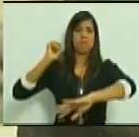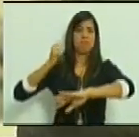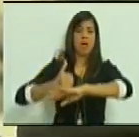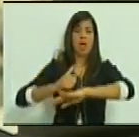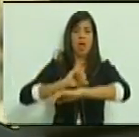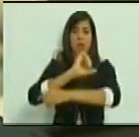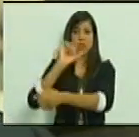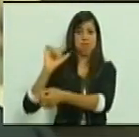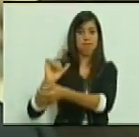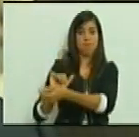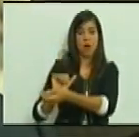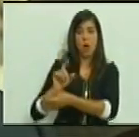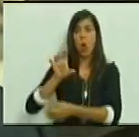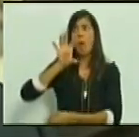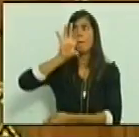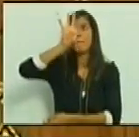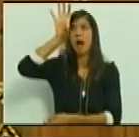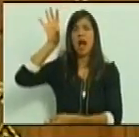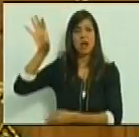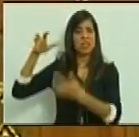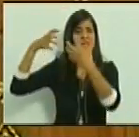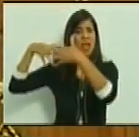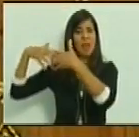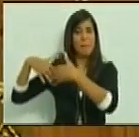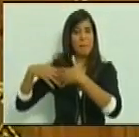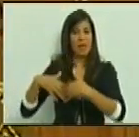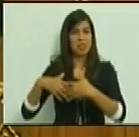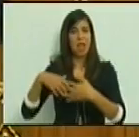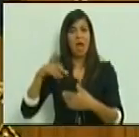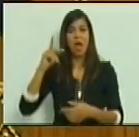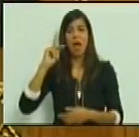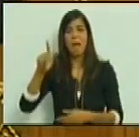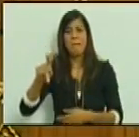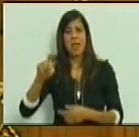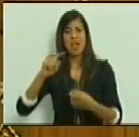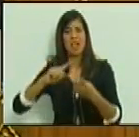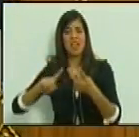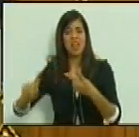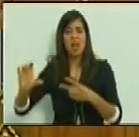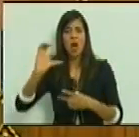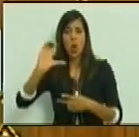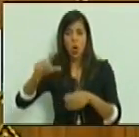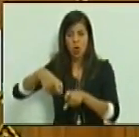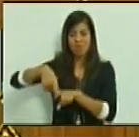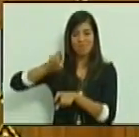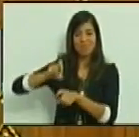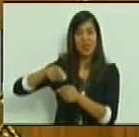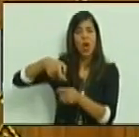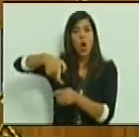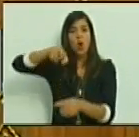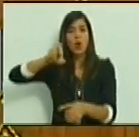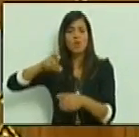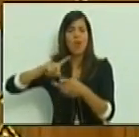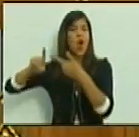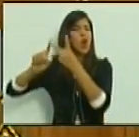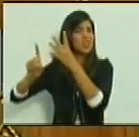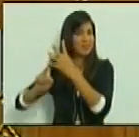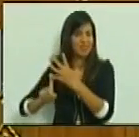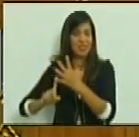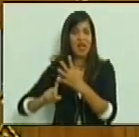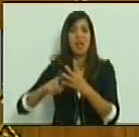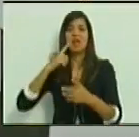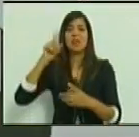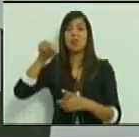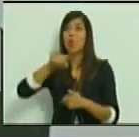atadas con Nestlé, con PepsiCo, con Coca-Cola, con Polar, con El Tunal, con Plum Rose, que tienen mucho